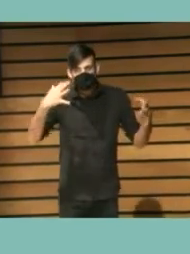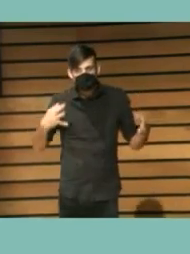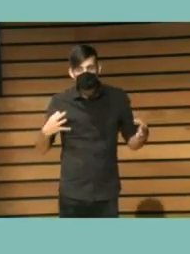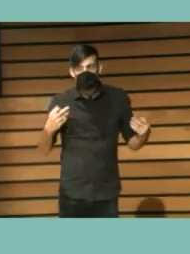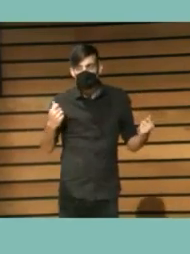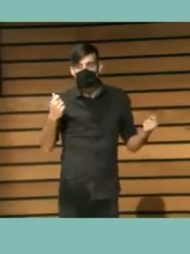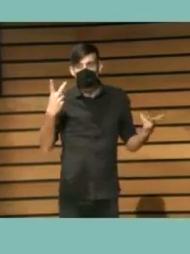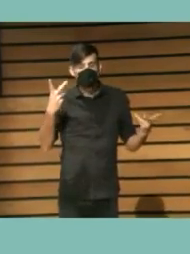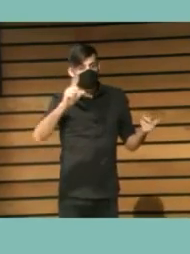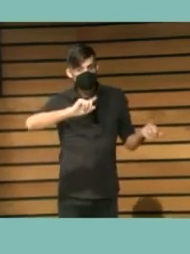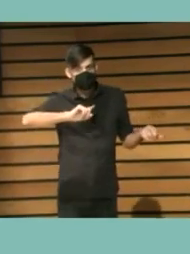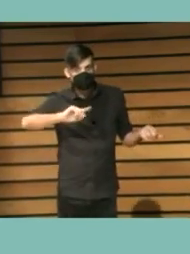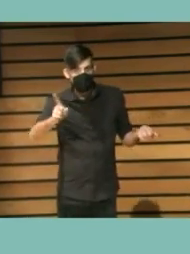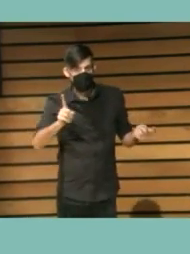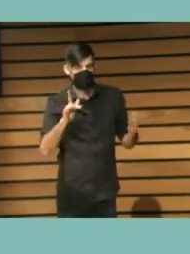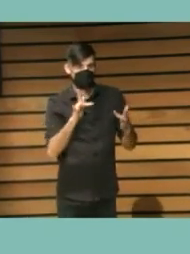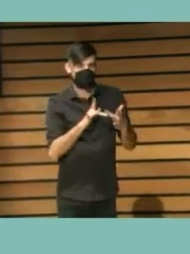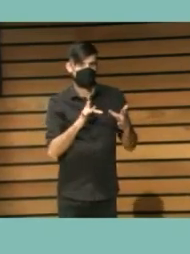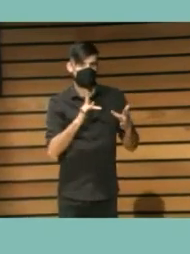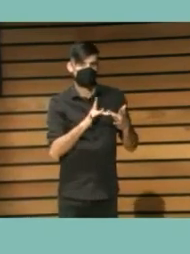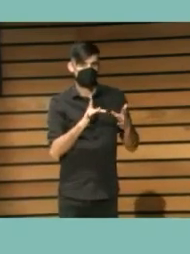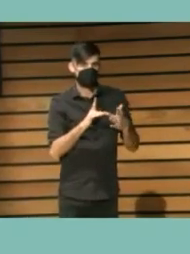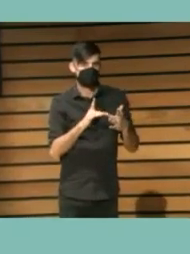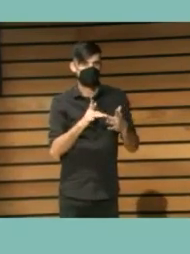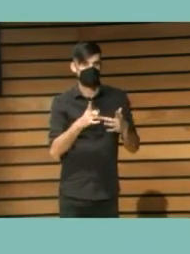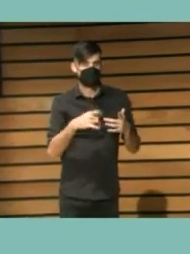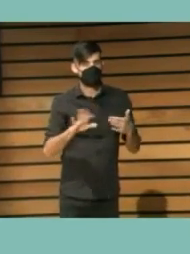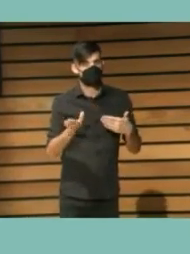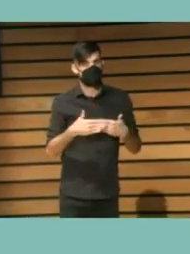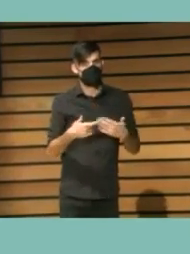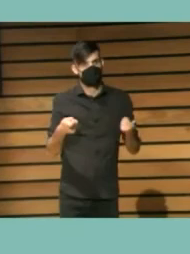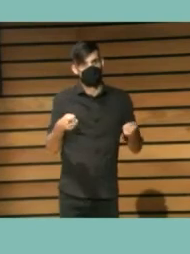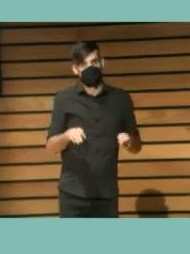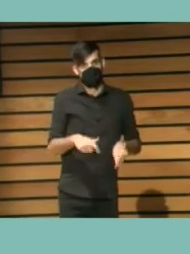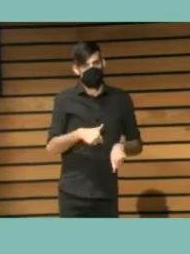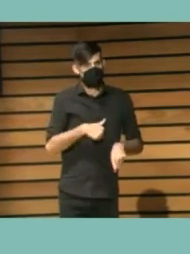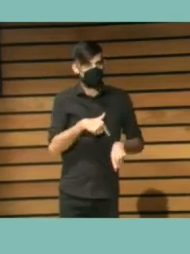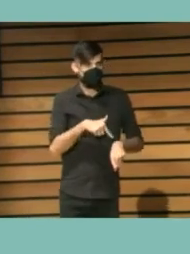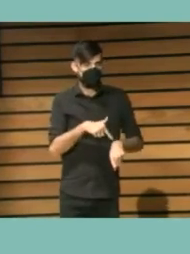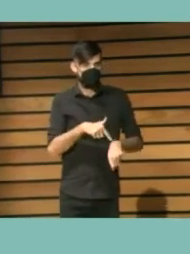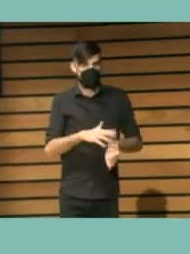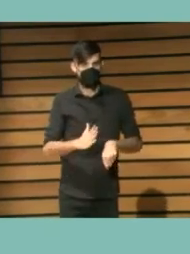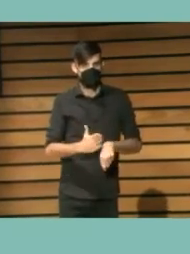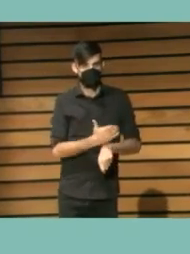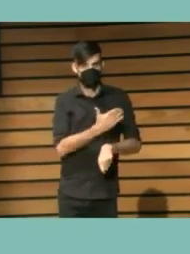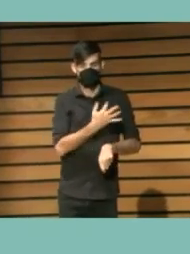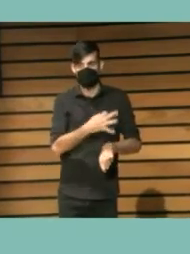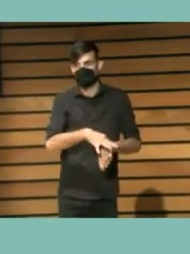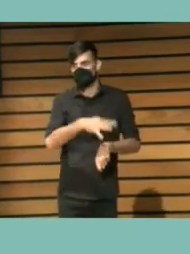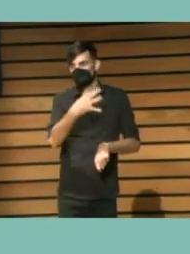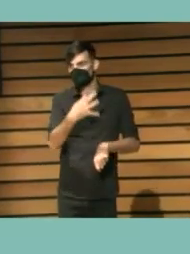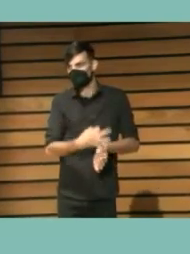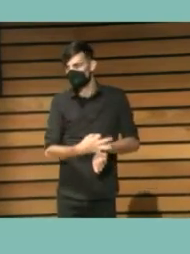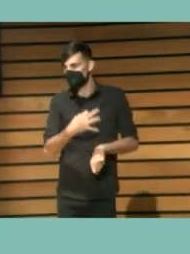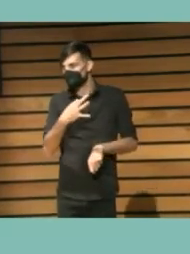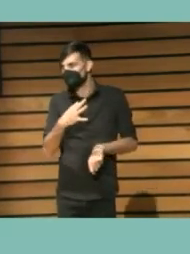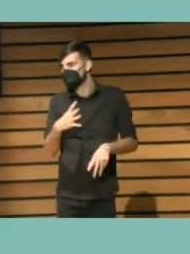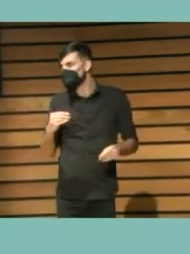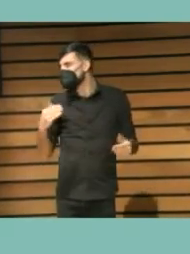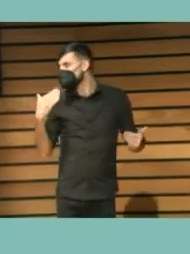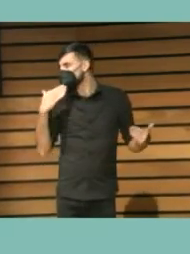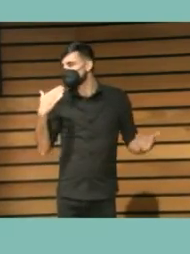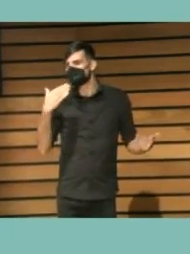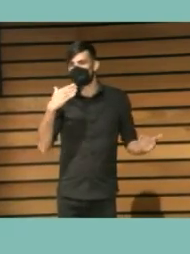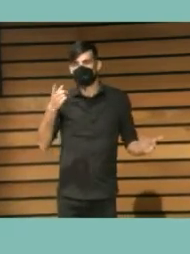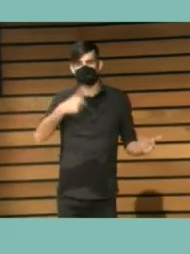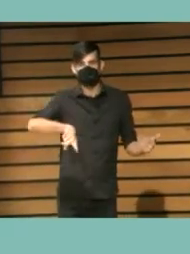llegamos. Por lo tanto, creo que debemos cerrar porque es nuestra hora, vamos a ser muy puntuales, agradecer vuestras